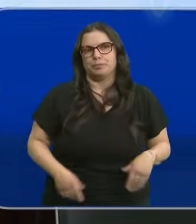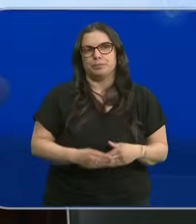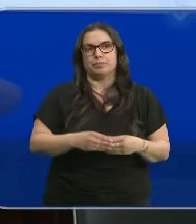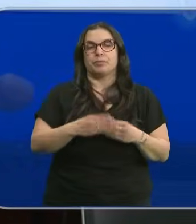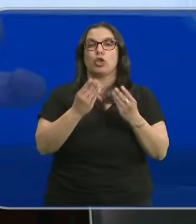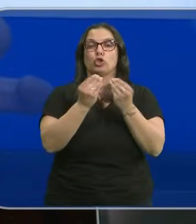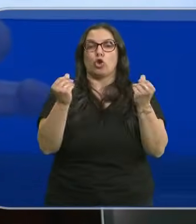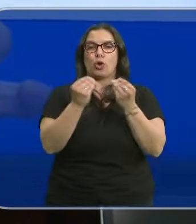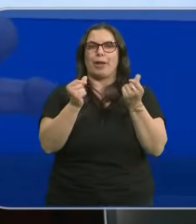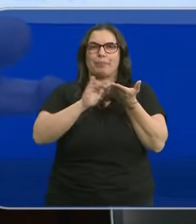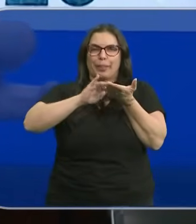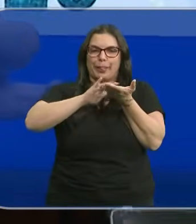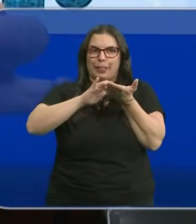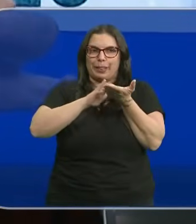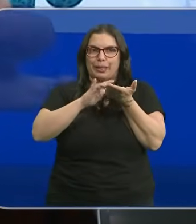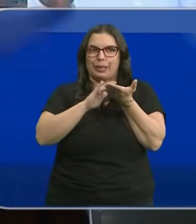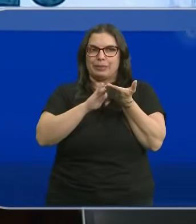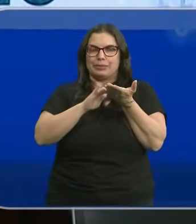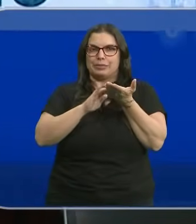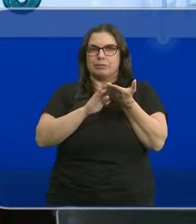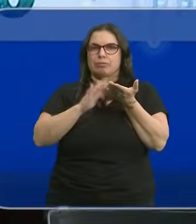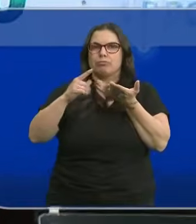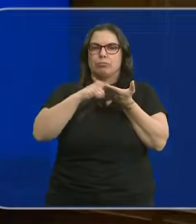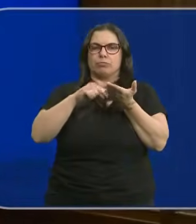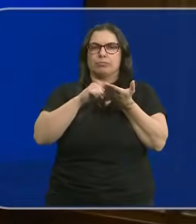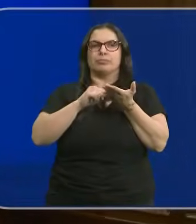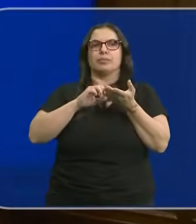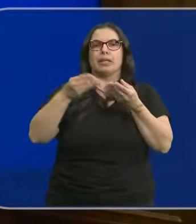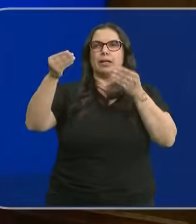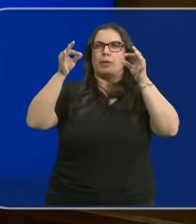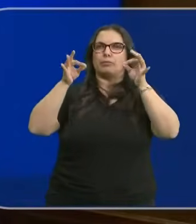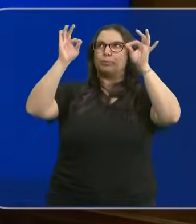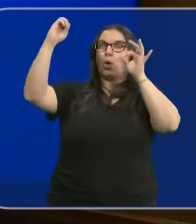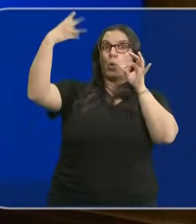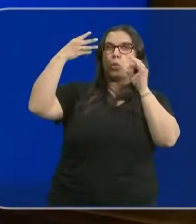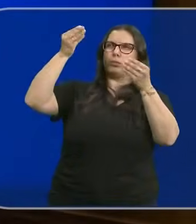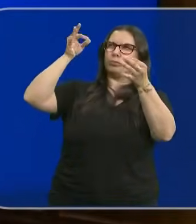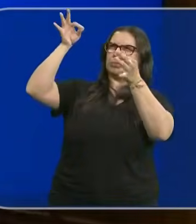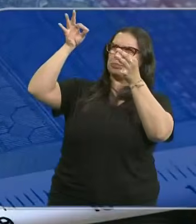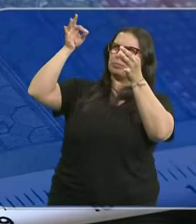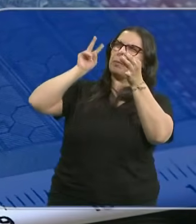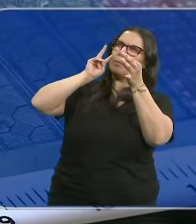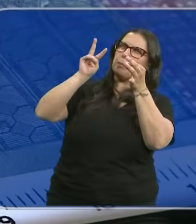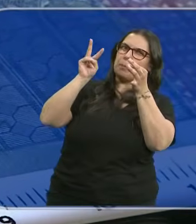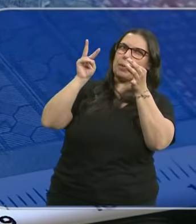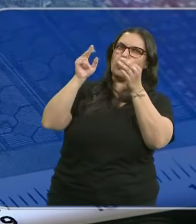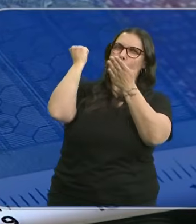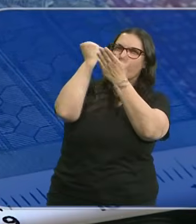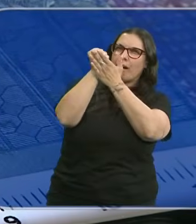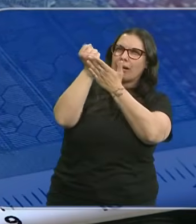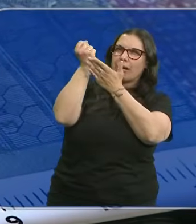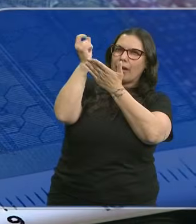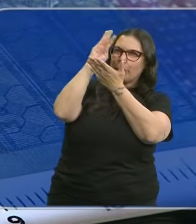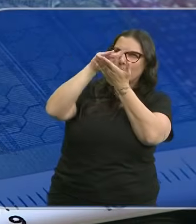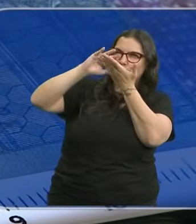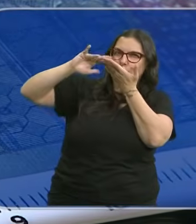Tocando el billete notamos que está bastantes zonas en relieve. Mirando al trasluz el billete, pues podríamos distinguir una marca de agua